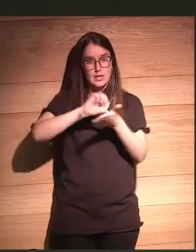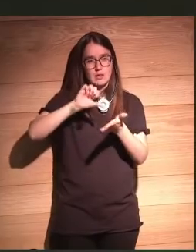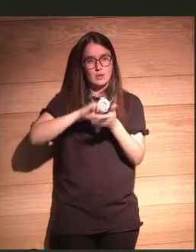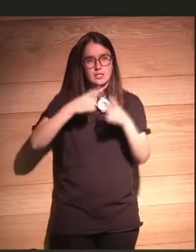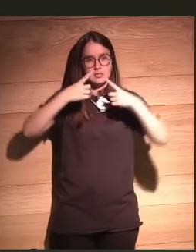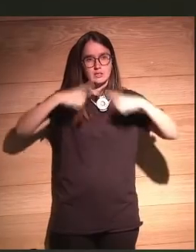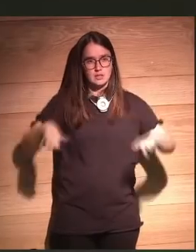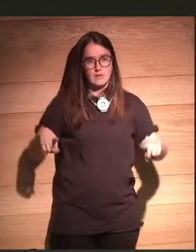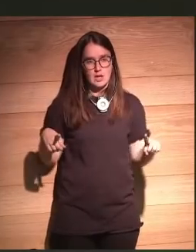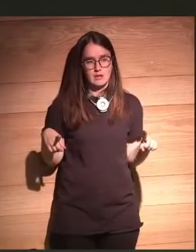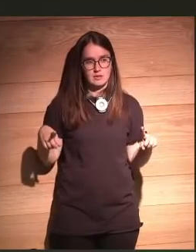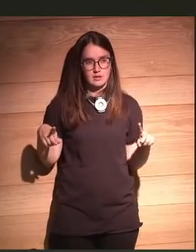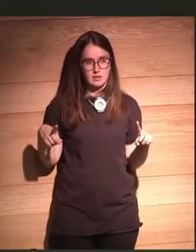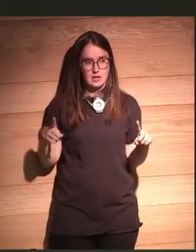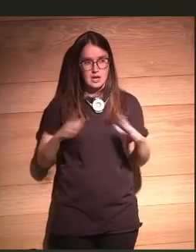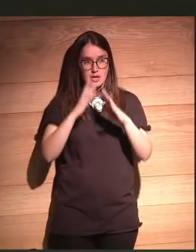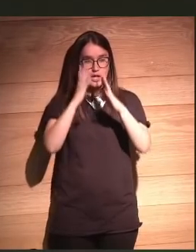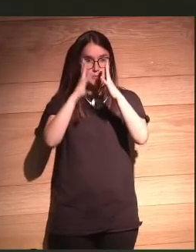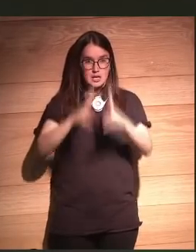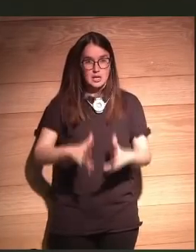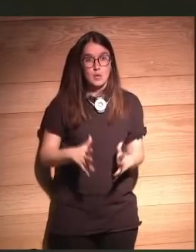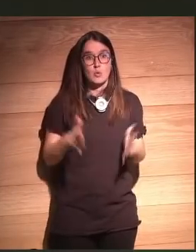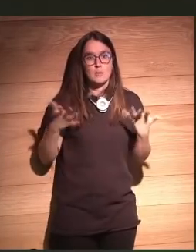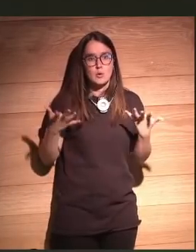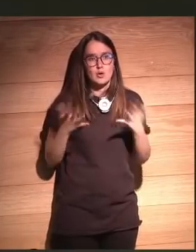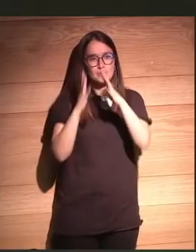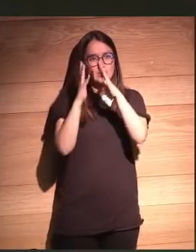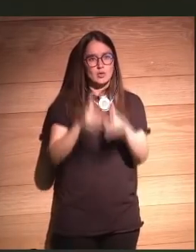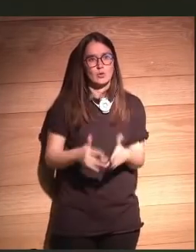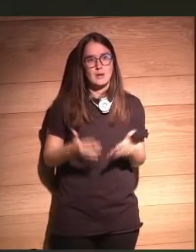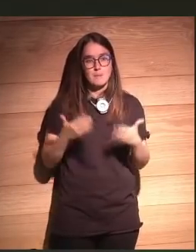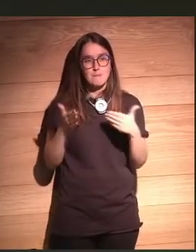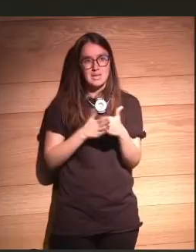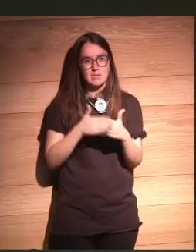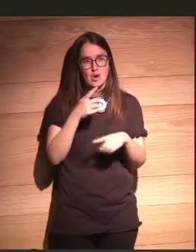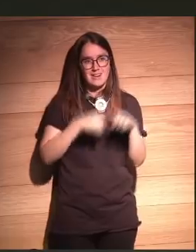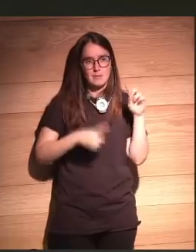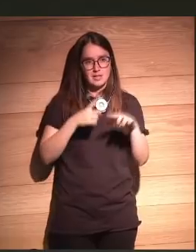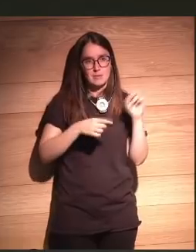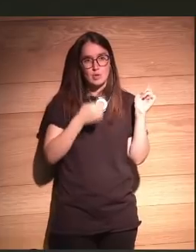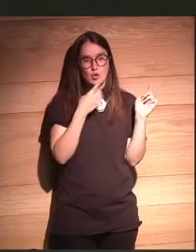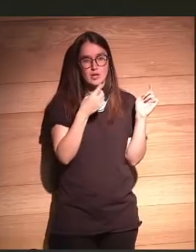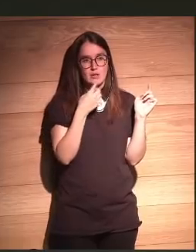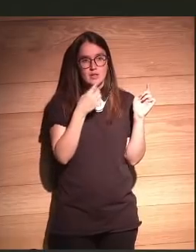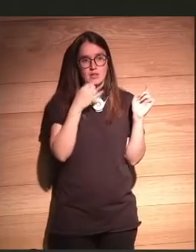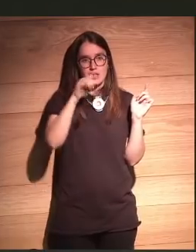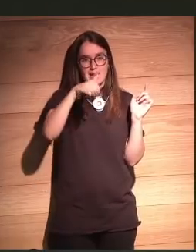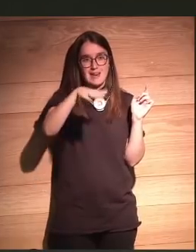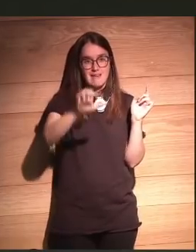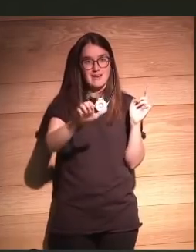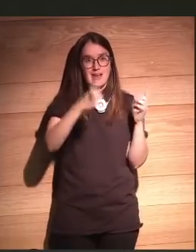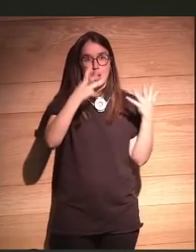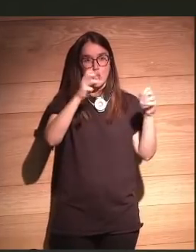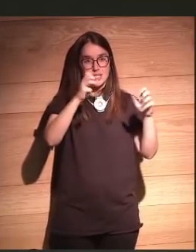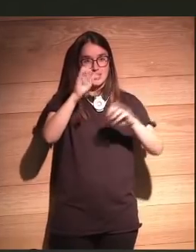es distinto, han hecho este censo, pero bueno, calculemos que por lo menos la mitad, porque según ese mismo censo del INE, el más